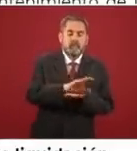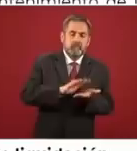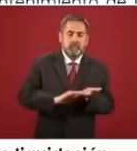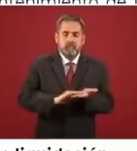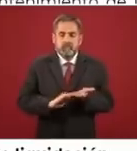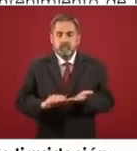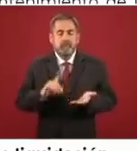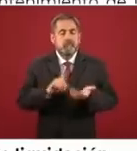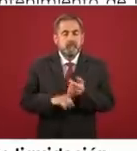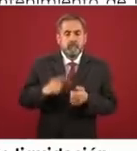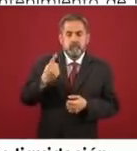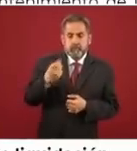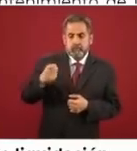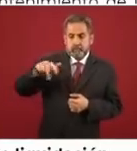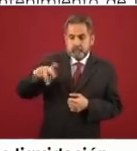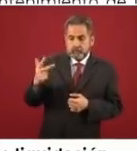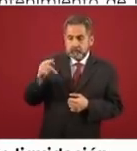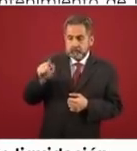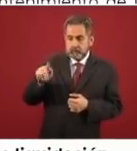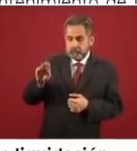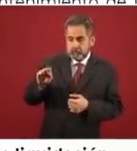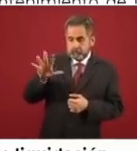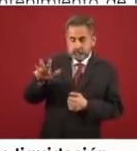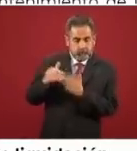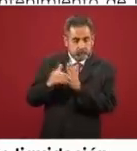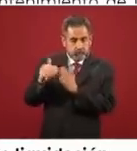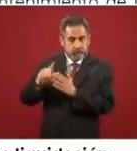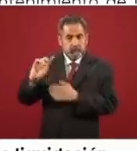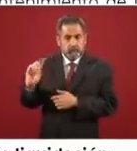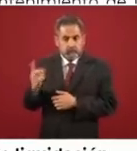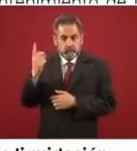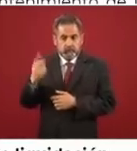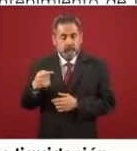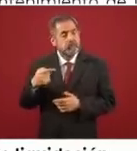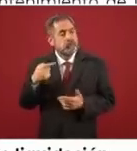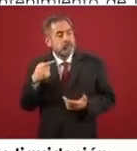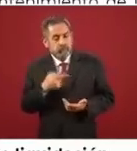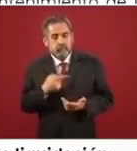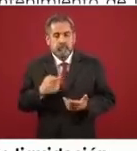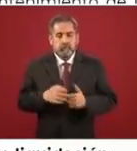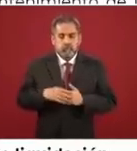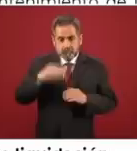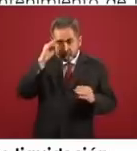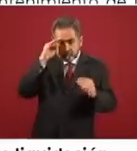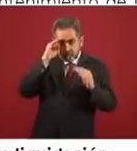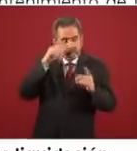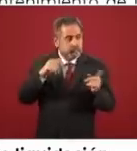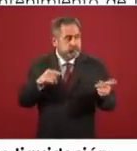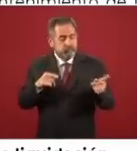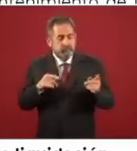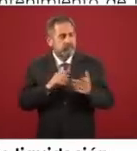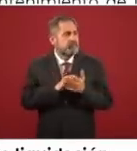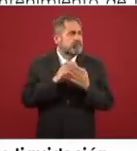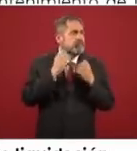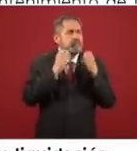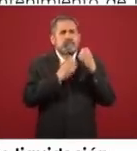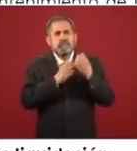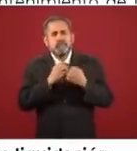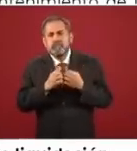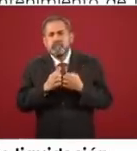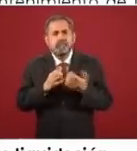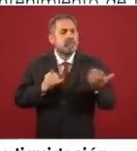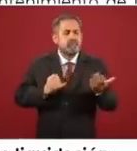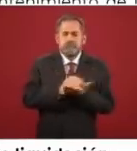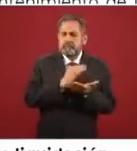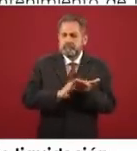Fue de 113.95 millones de dólares y ellos definen el valor de liquidación